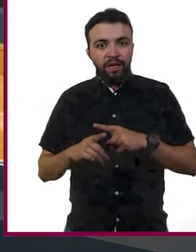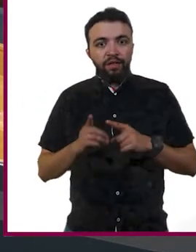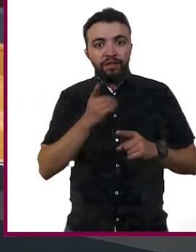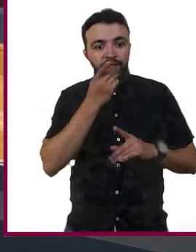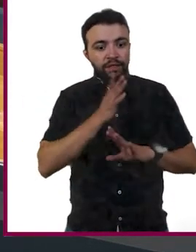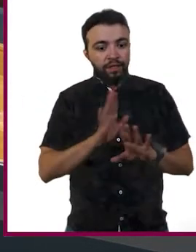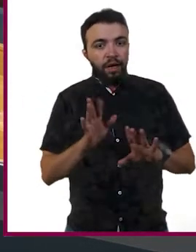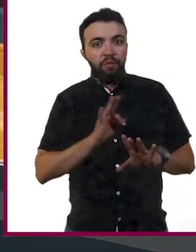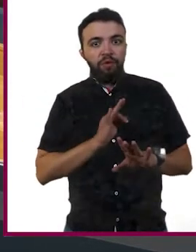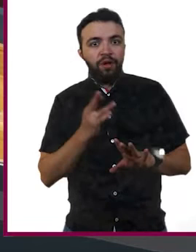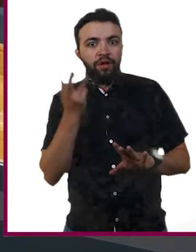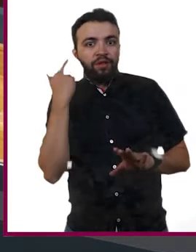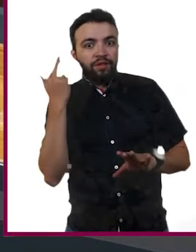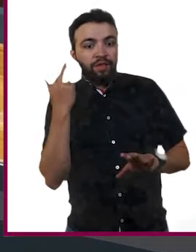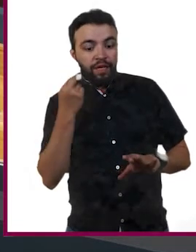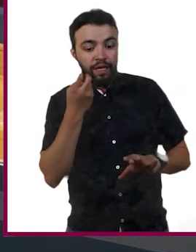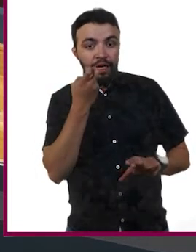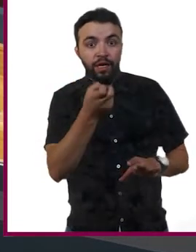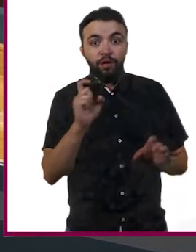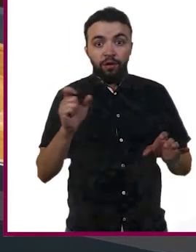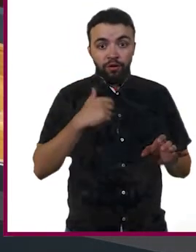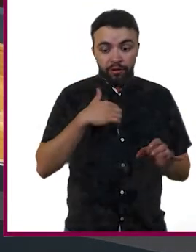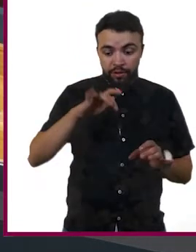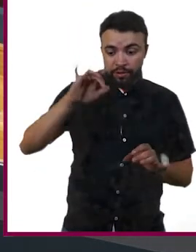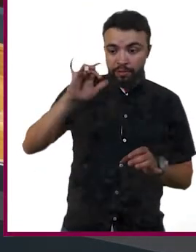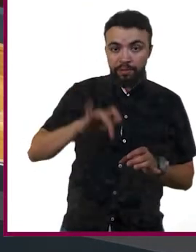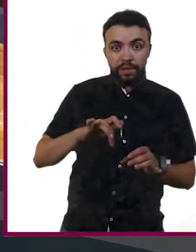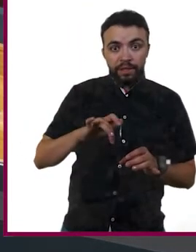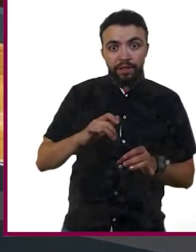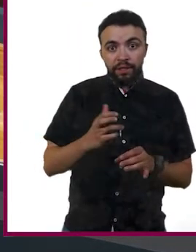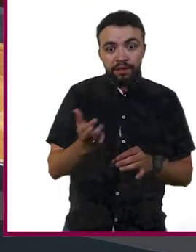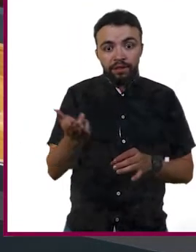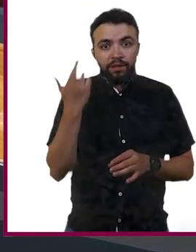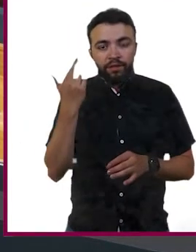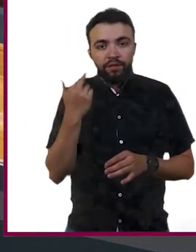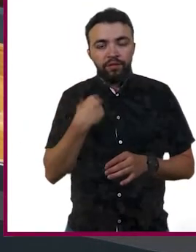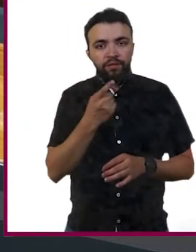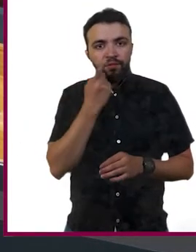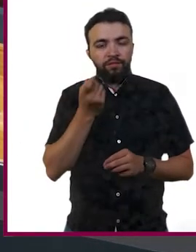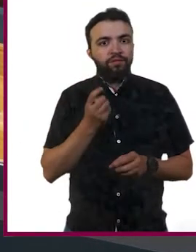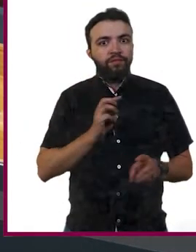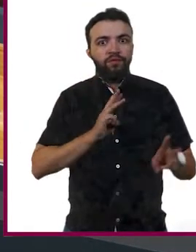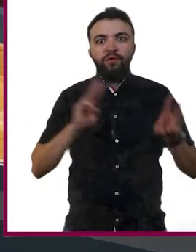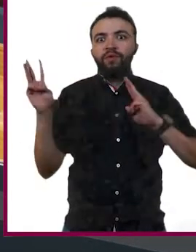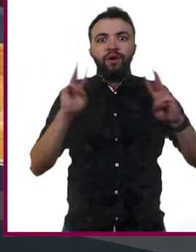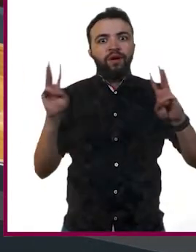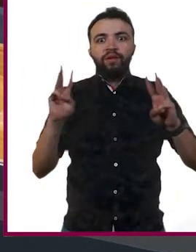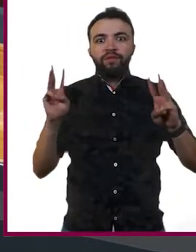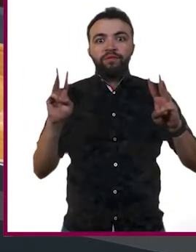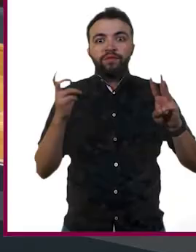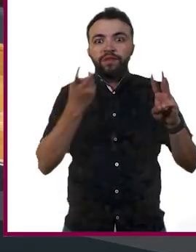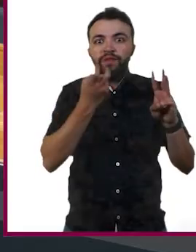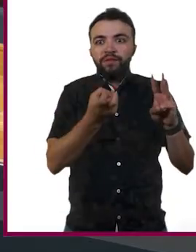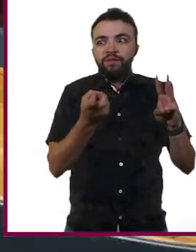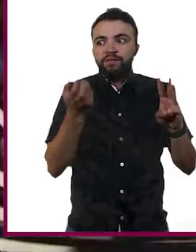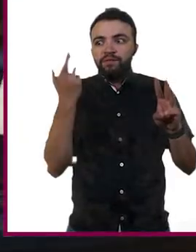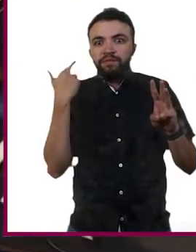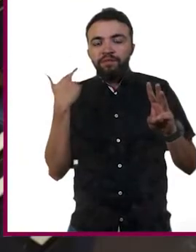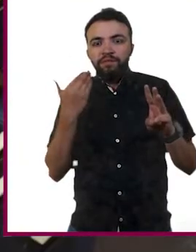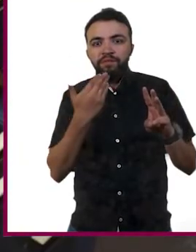está cercano a sonar. Y entonces cuando suena, dices, wow, es un instrumento que suena,